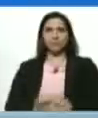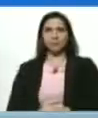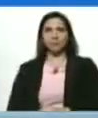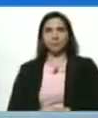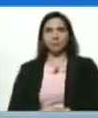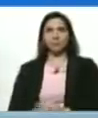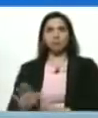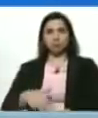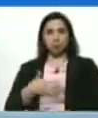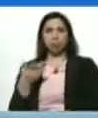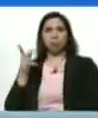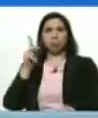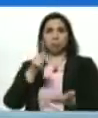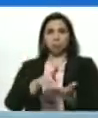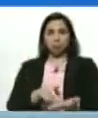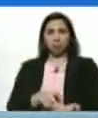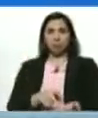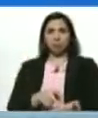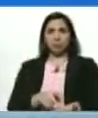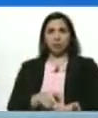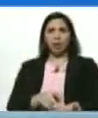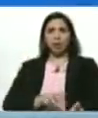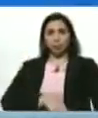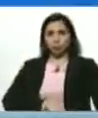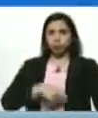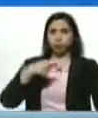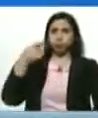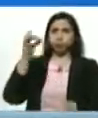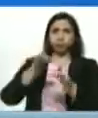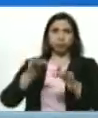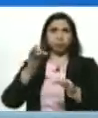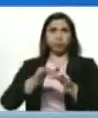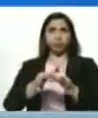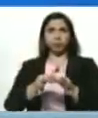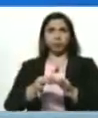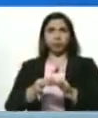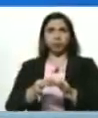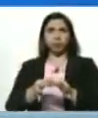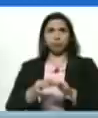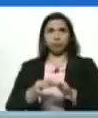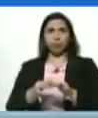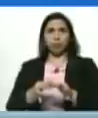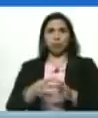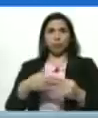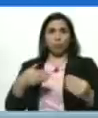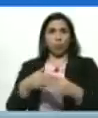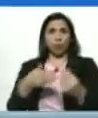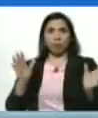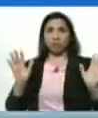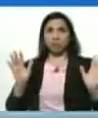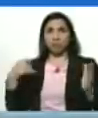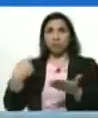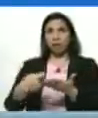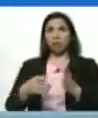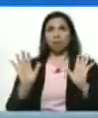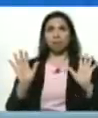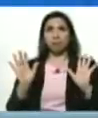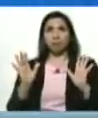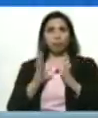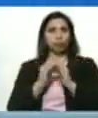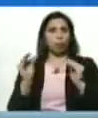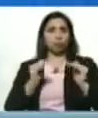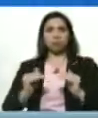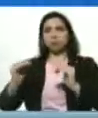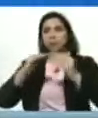usted podrá llegar saca su petro saca su cosita aquella verde y paga y todos somos